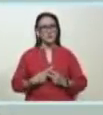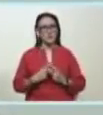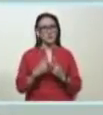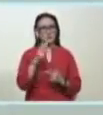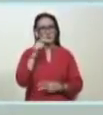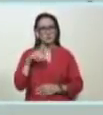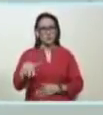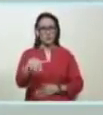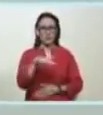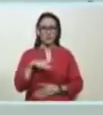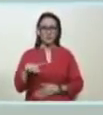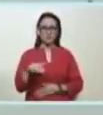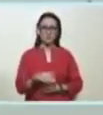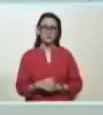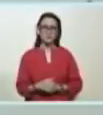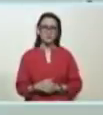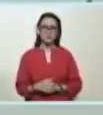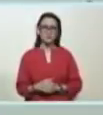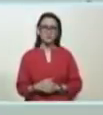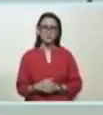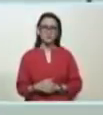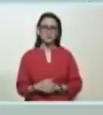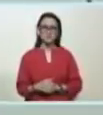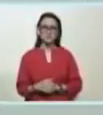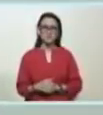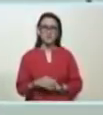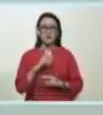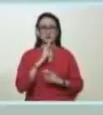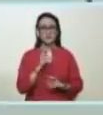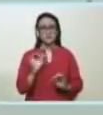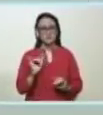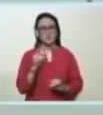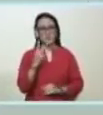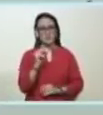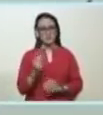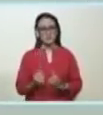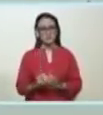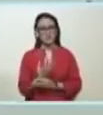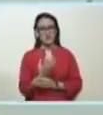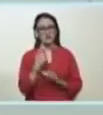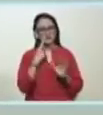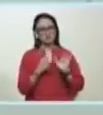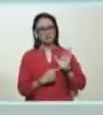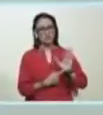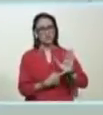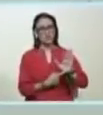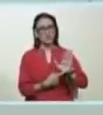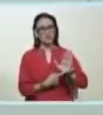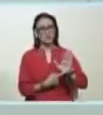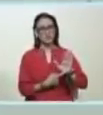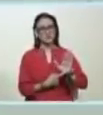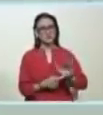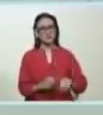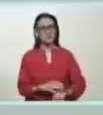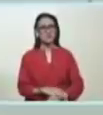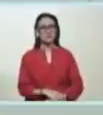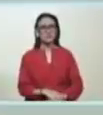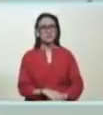del pueblo. El resultado del 20 de mayo muestra un país que